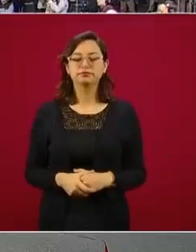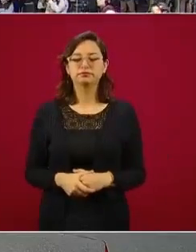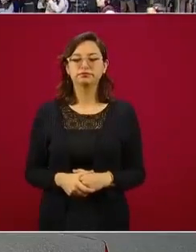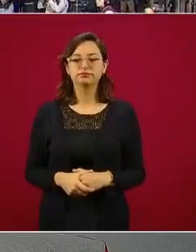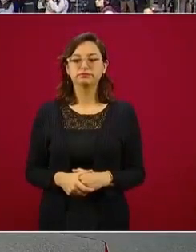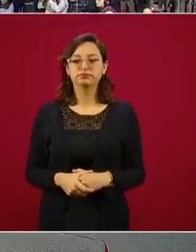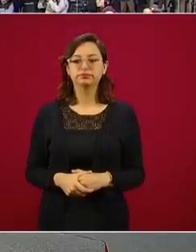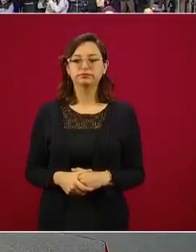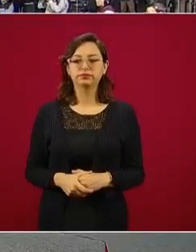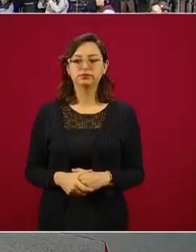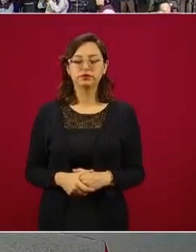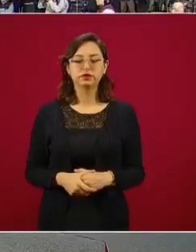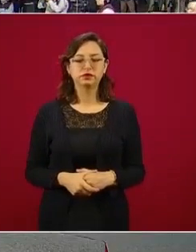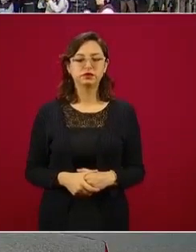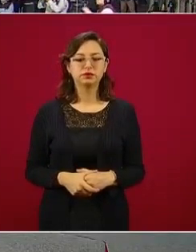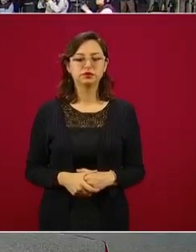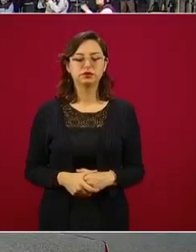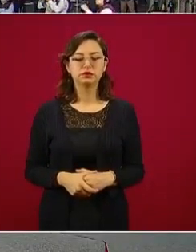presidente.